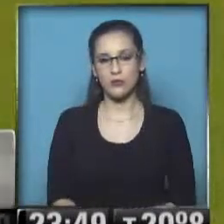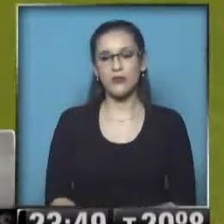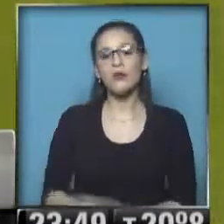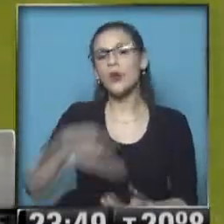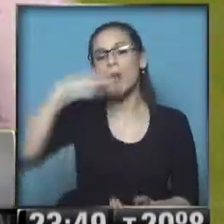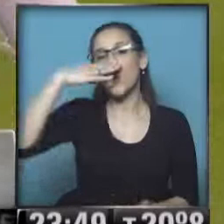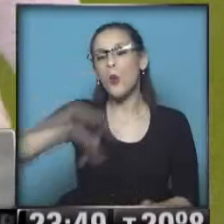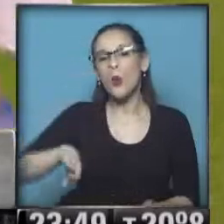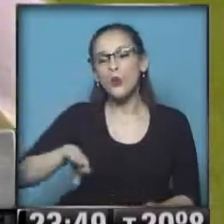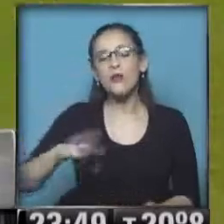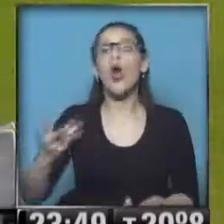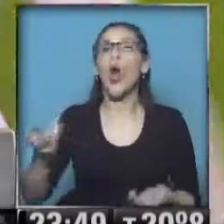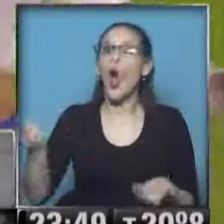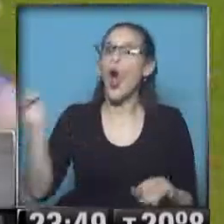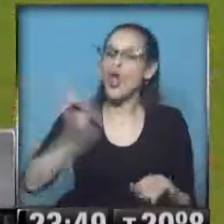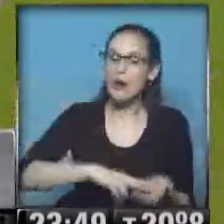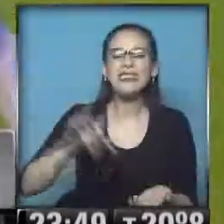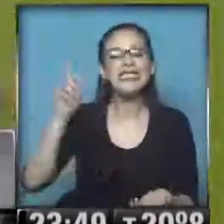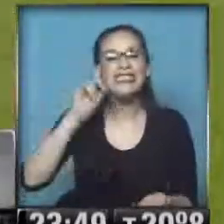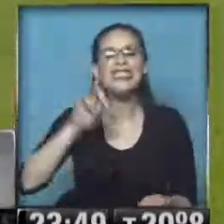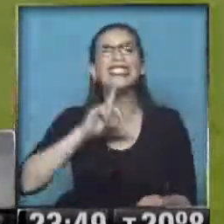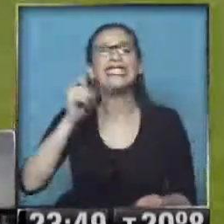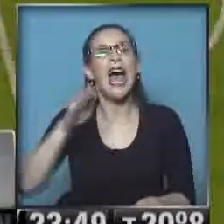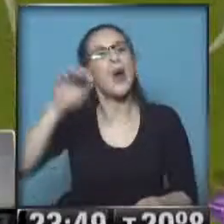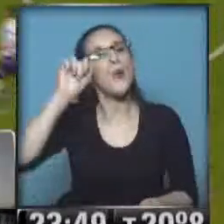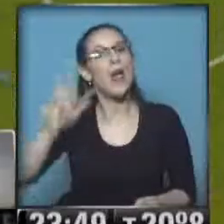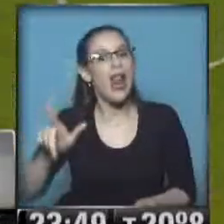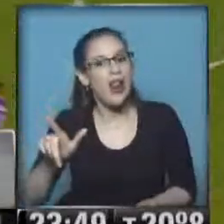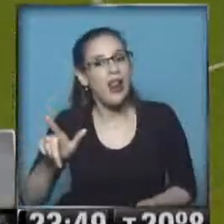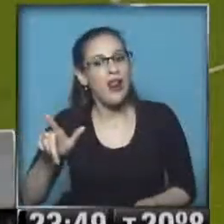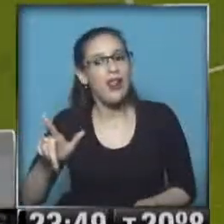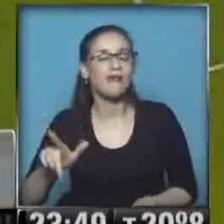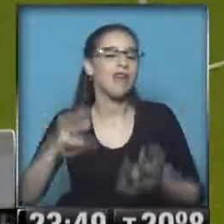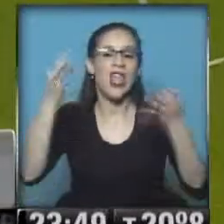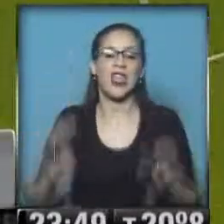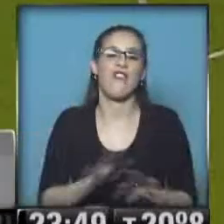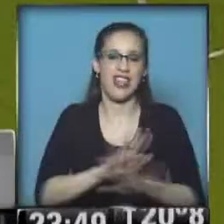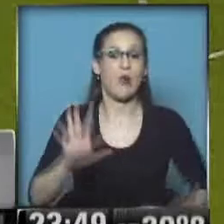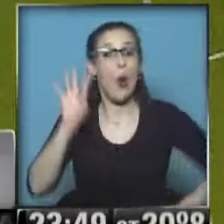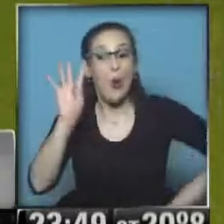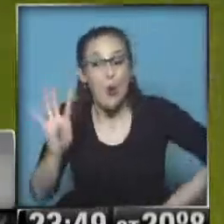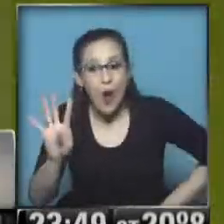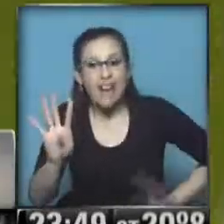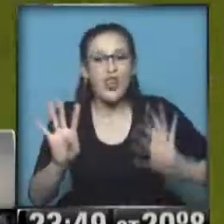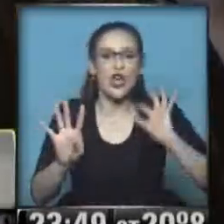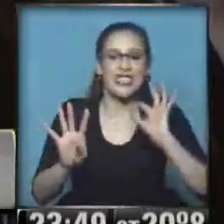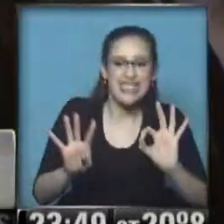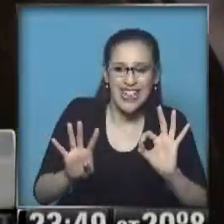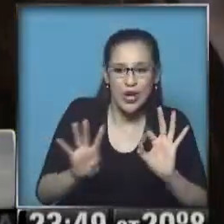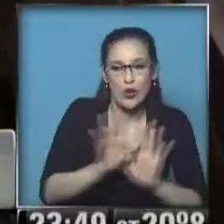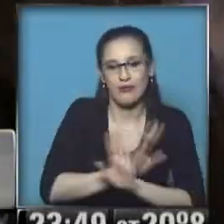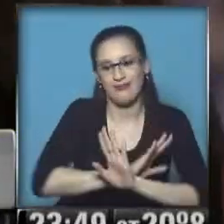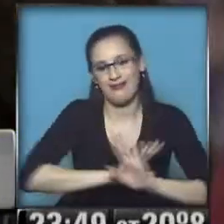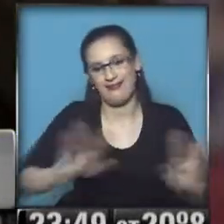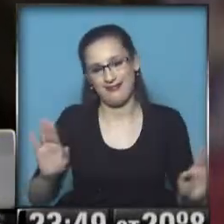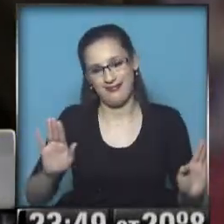gol aparecía otra vez Kevin Itabel y de esta forma marcaba las cifras definitivas. 4-0. Quedaron varias jugadas más a